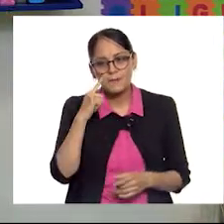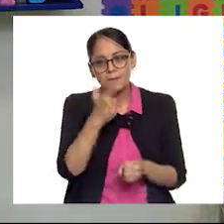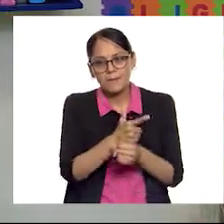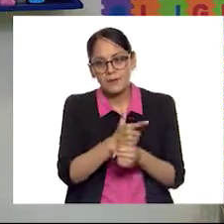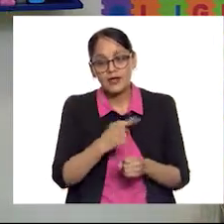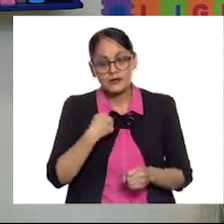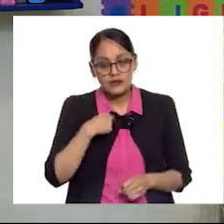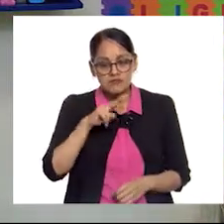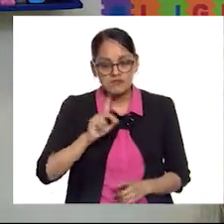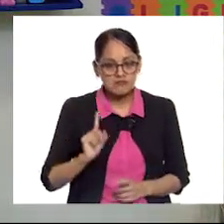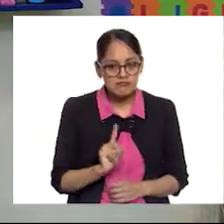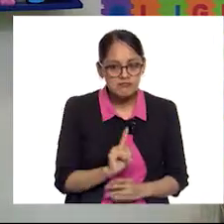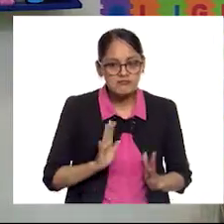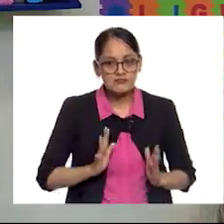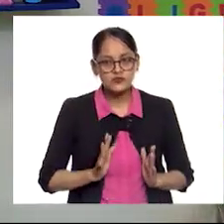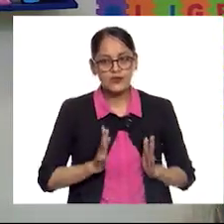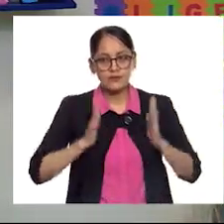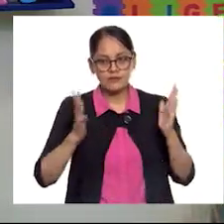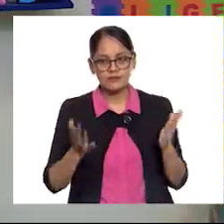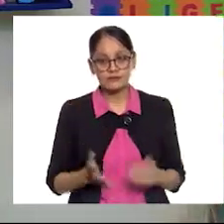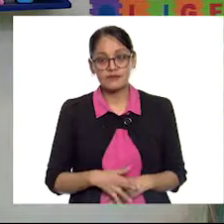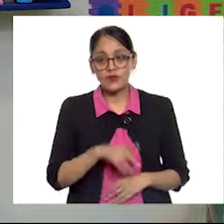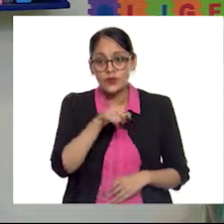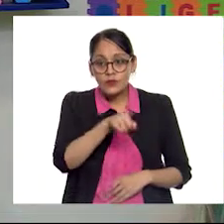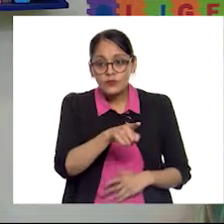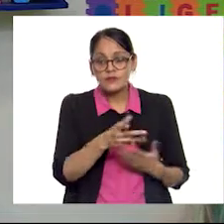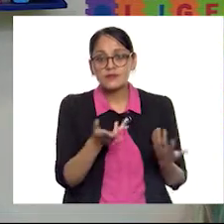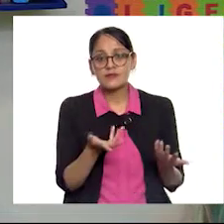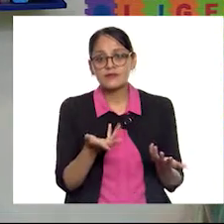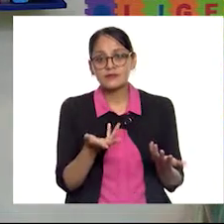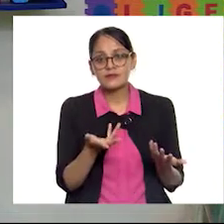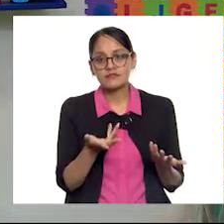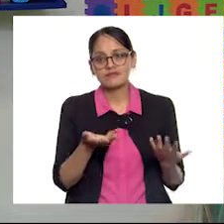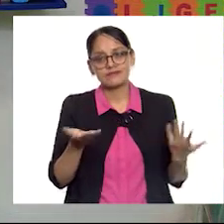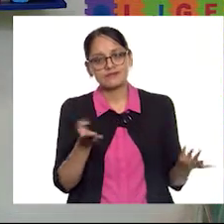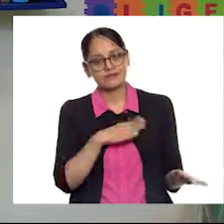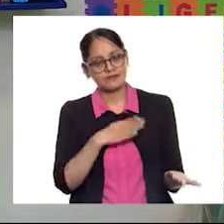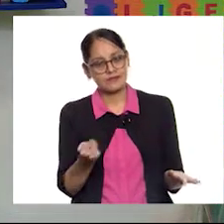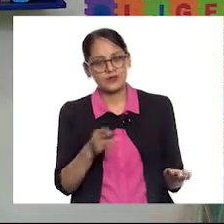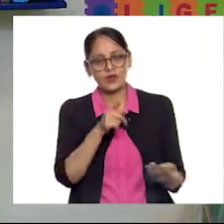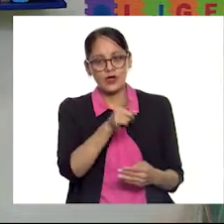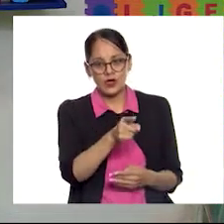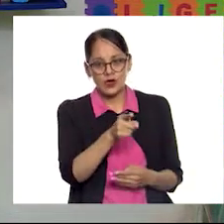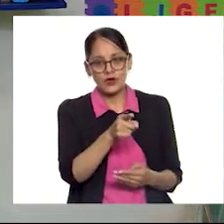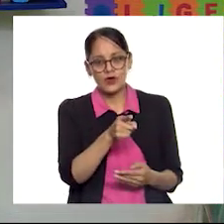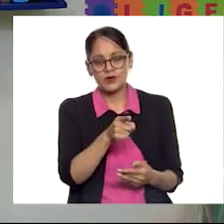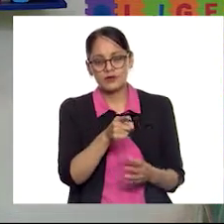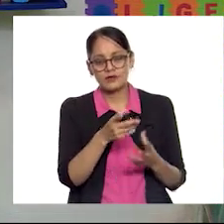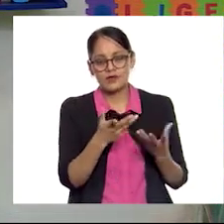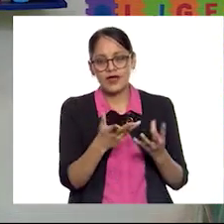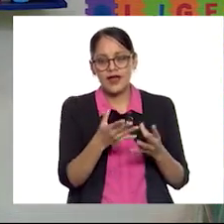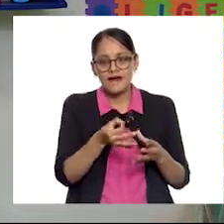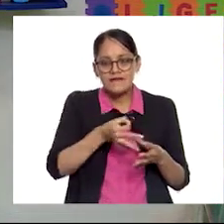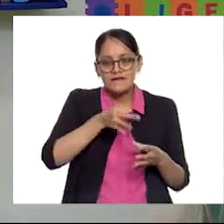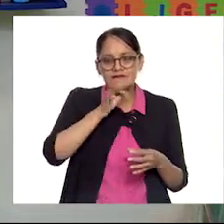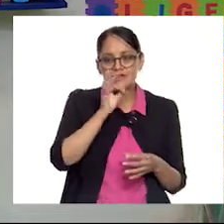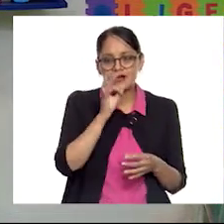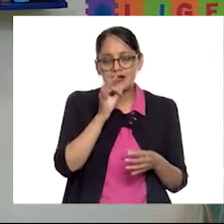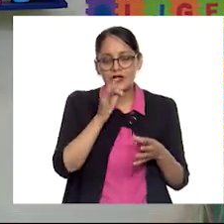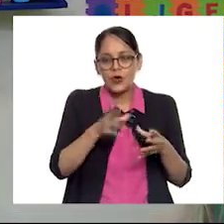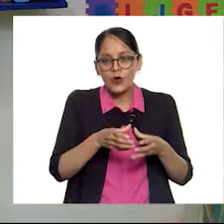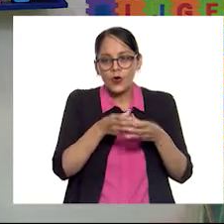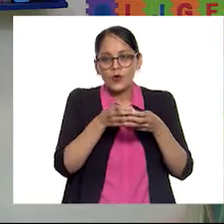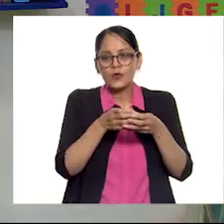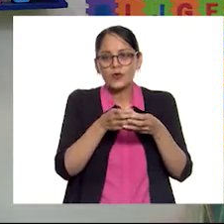me sorprendió el verlo a usted haciendo, bueno, pues haciendo la acción de tomar un café,